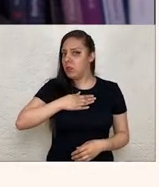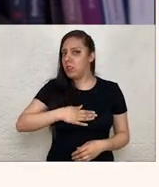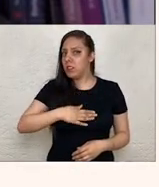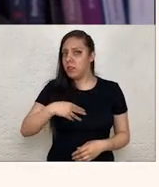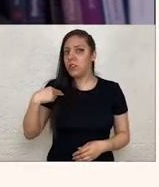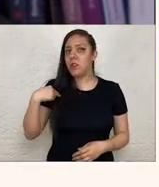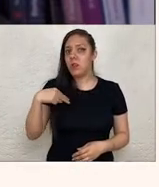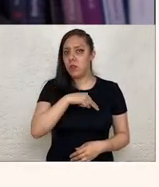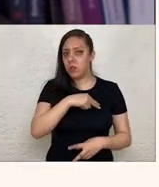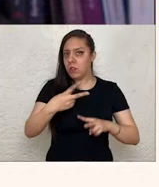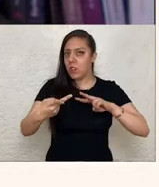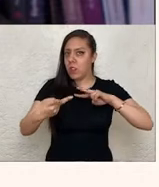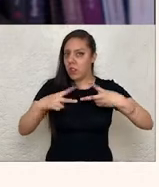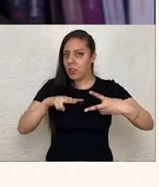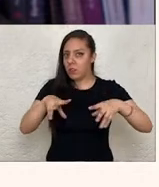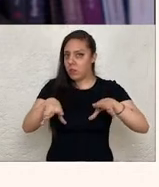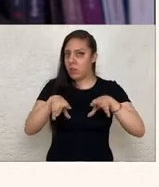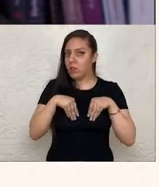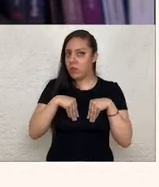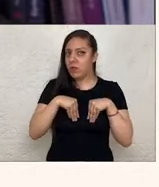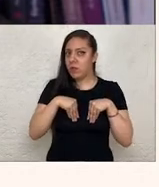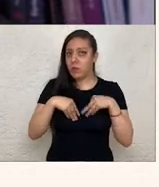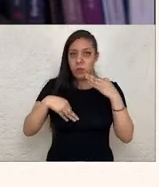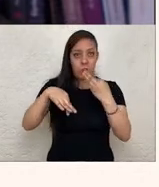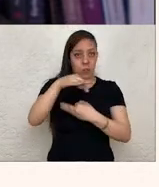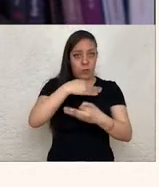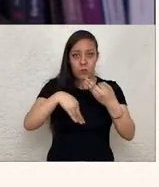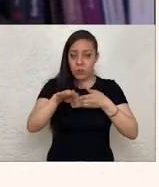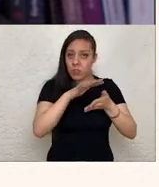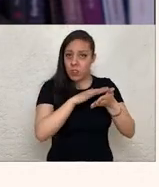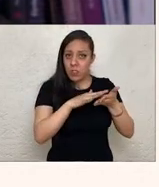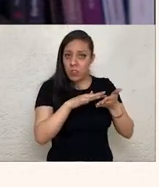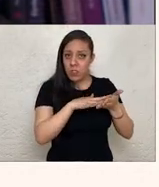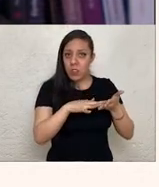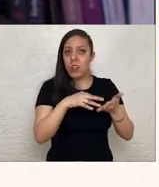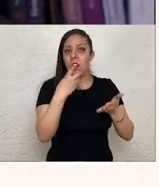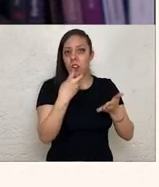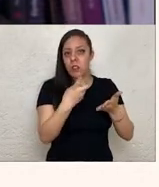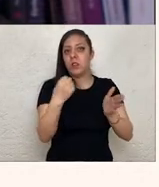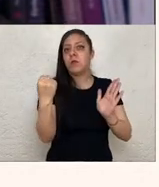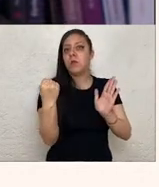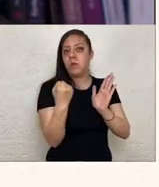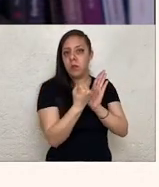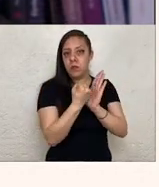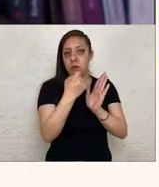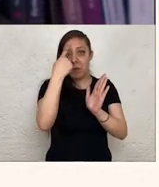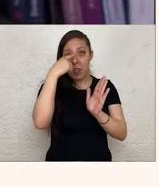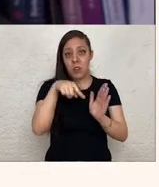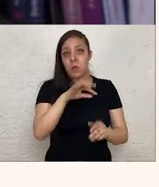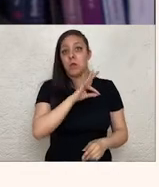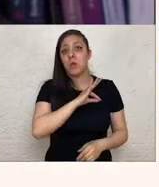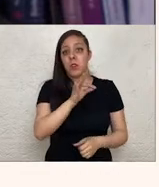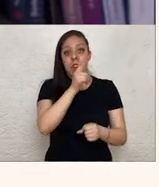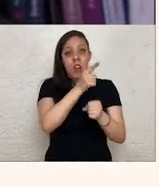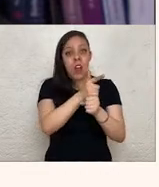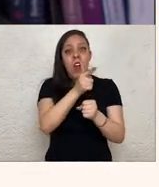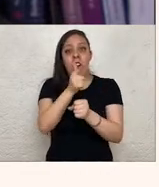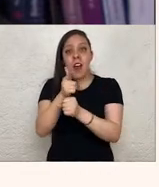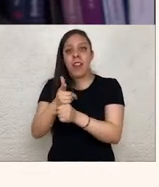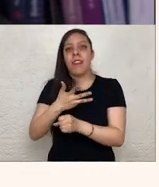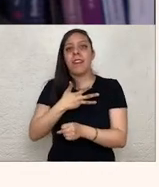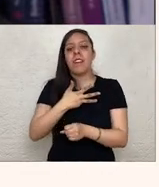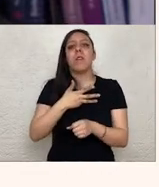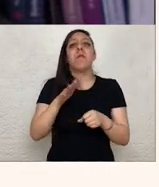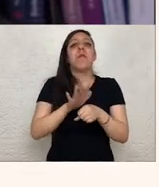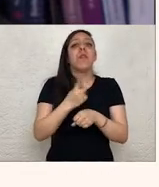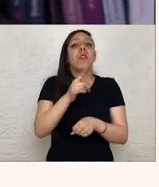que, si descolonizamos las fuentes, es justamente lo que va a aparecer ahí, pero también porque lo tenemos ahí vivo,